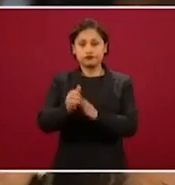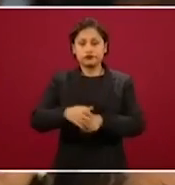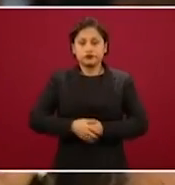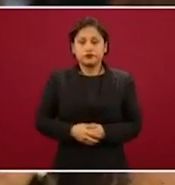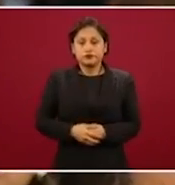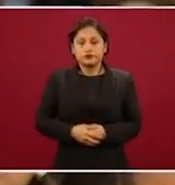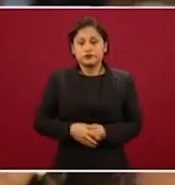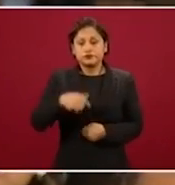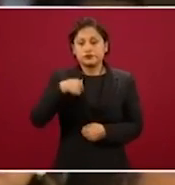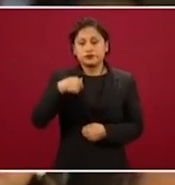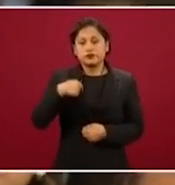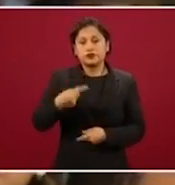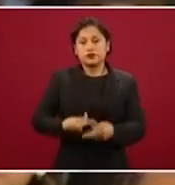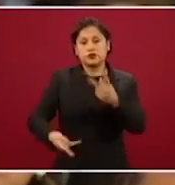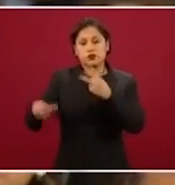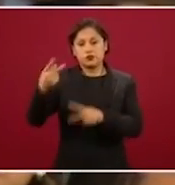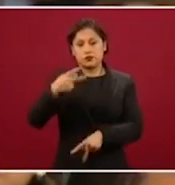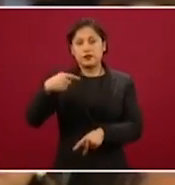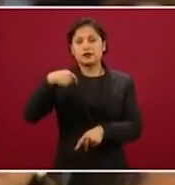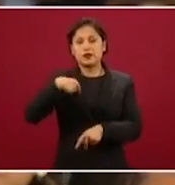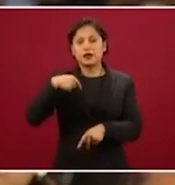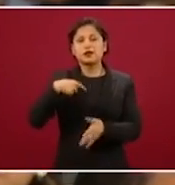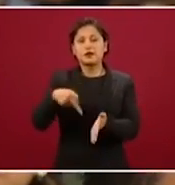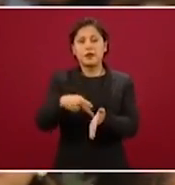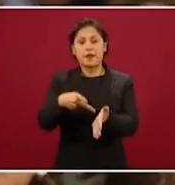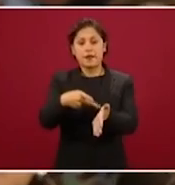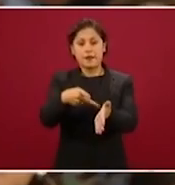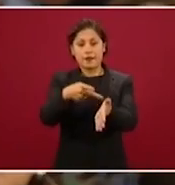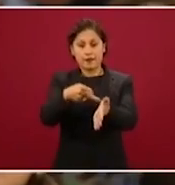venido ya un poquito más seguido a la conferencia,